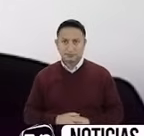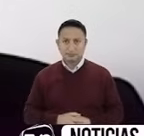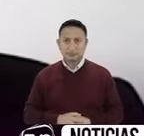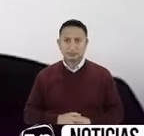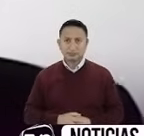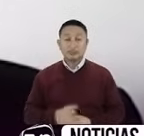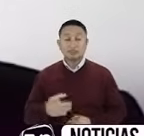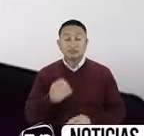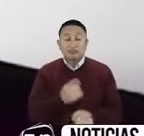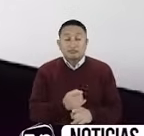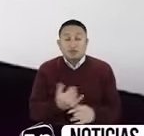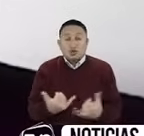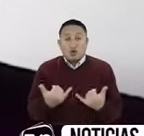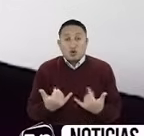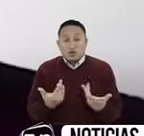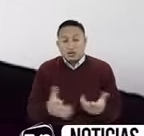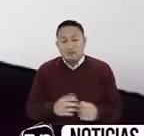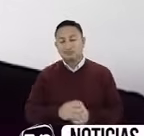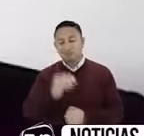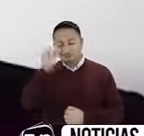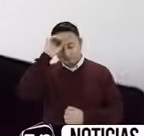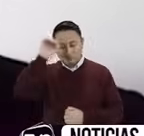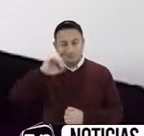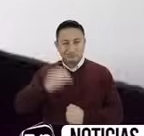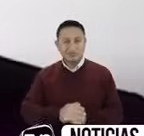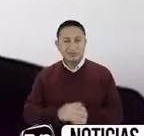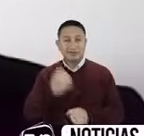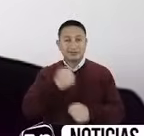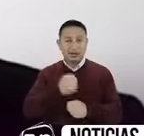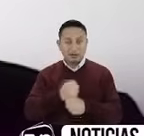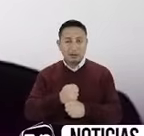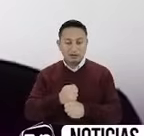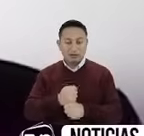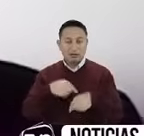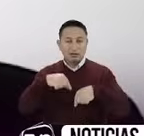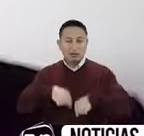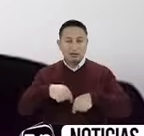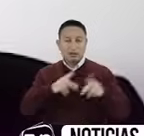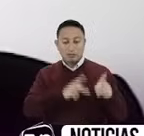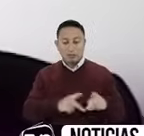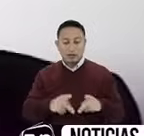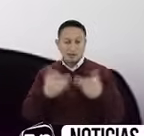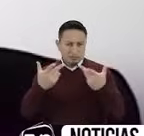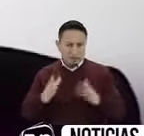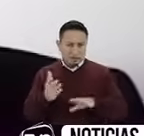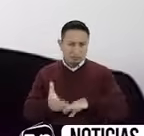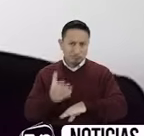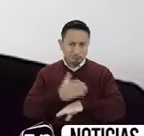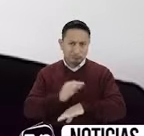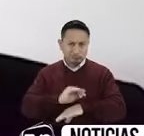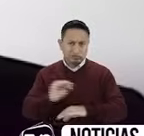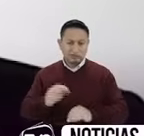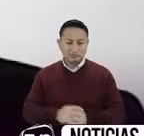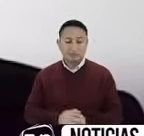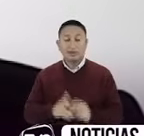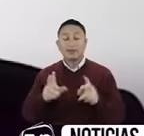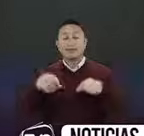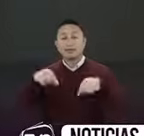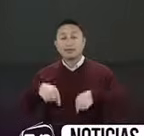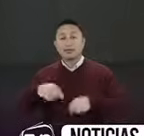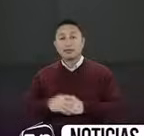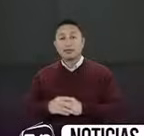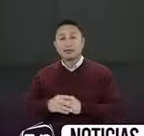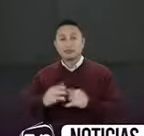tenemos obviamente adelantado parte del trabajo en cuanto a la preparación de actividades, aspectos relacionados con logística. Una